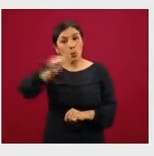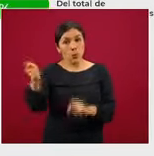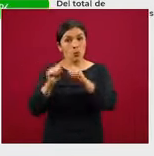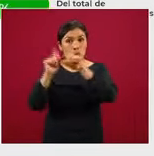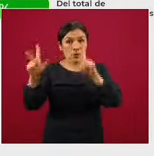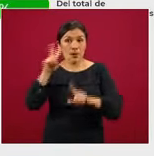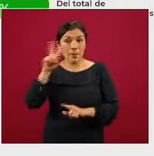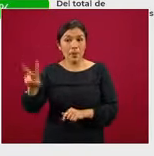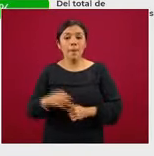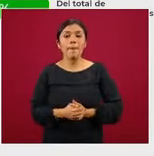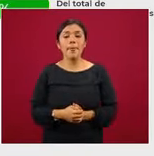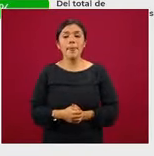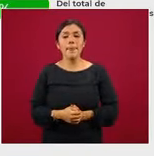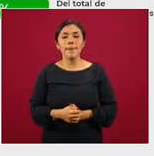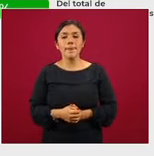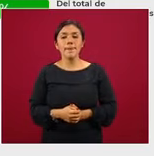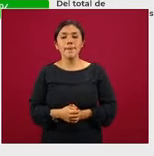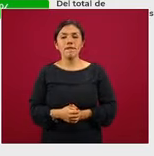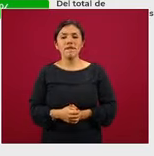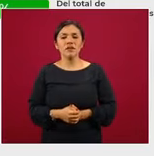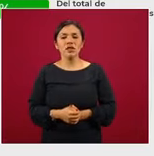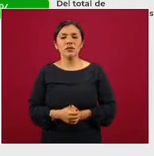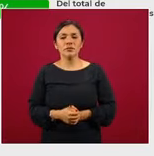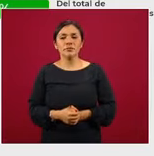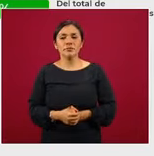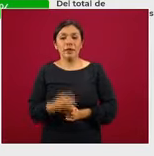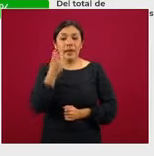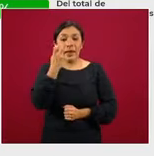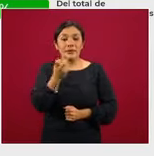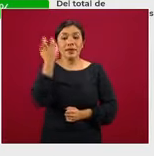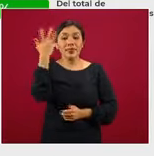siguiente diapositiva cómo de esos